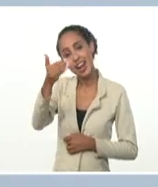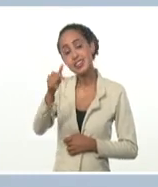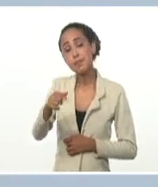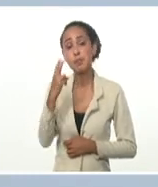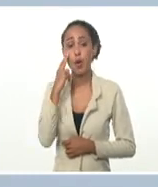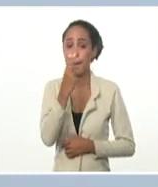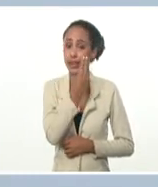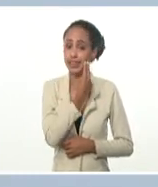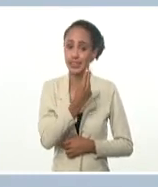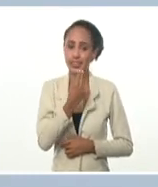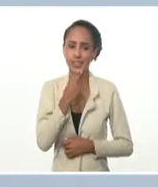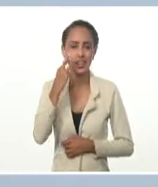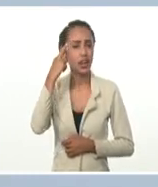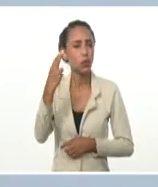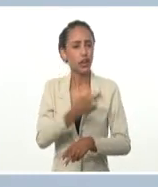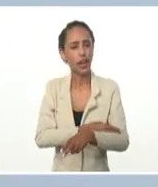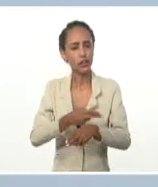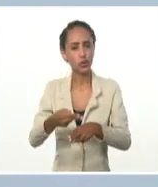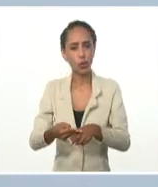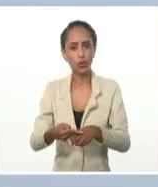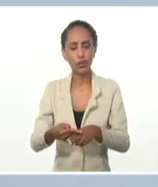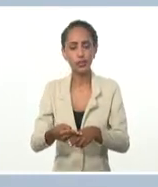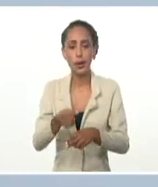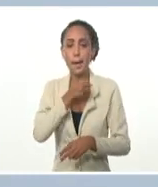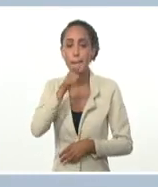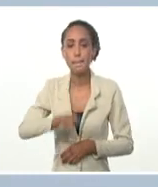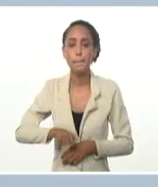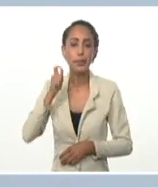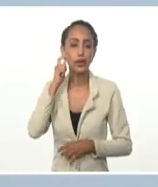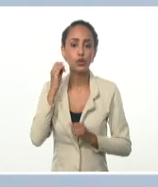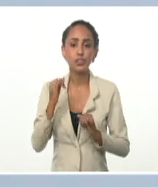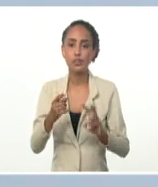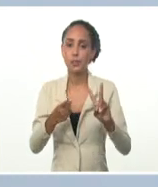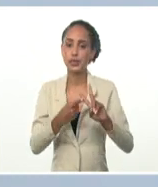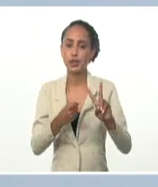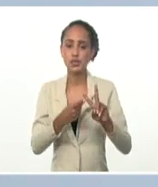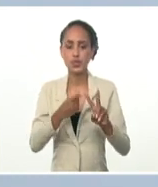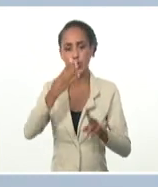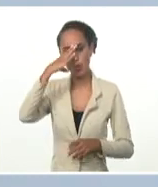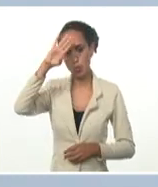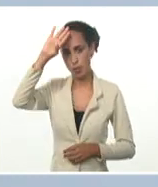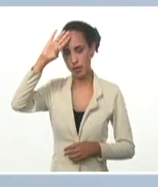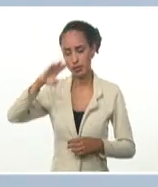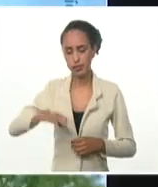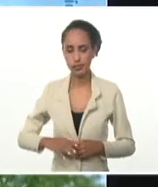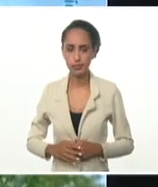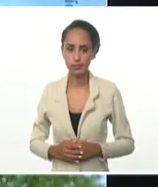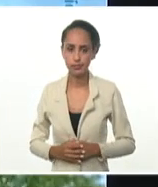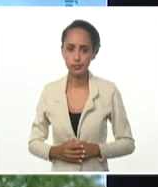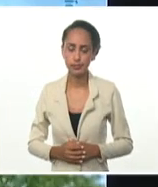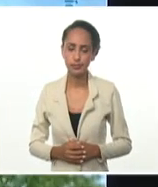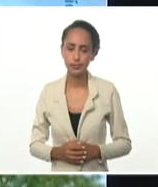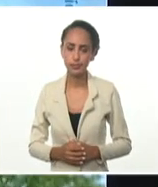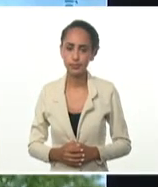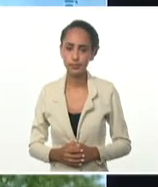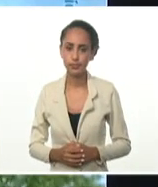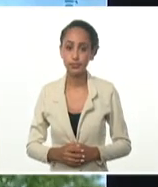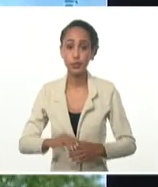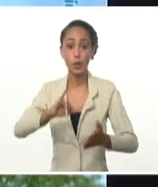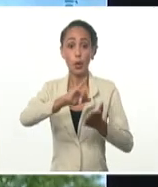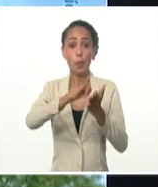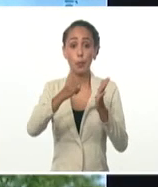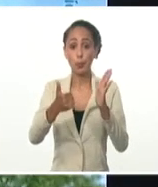su legado. William Capote, Aleida Piñero Meneses, Sistema Informativo de la Televisión Cubana. El proyecto